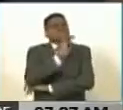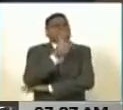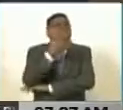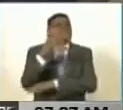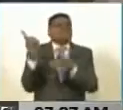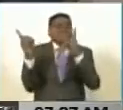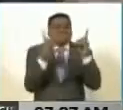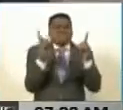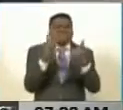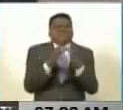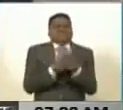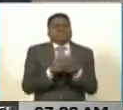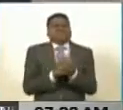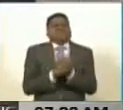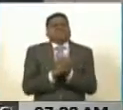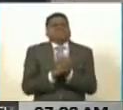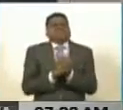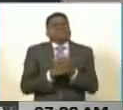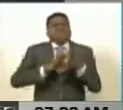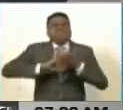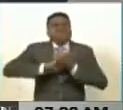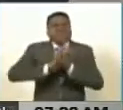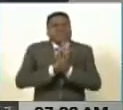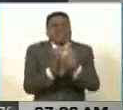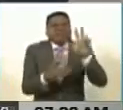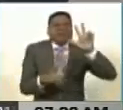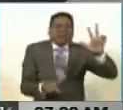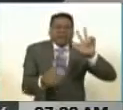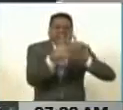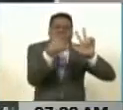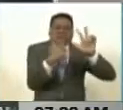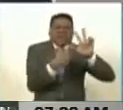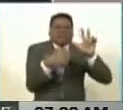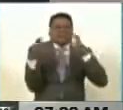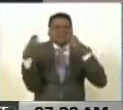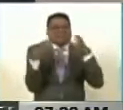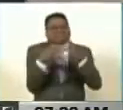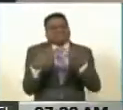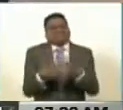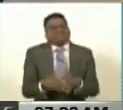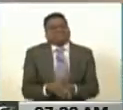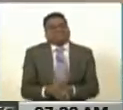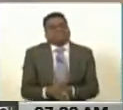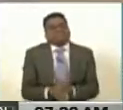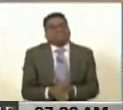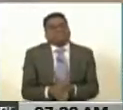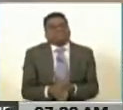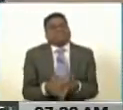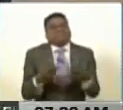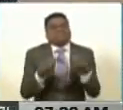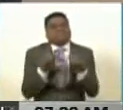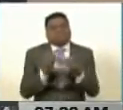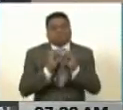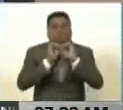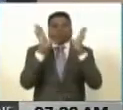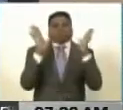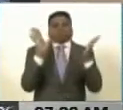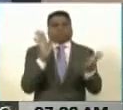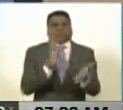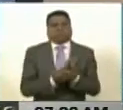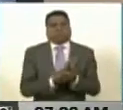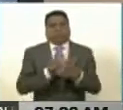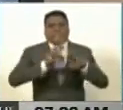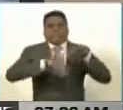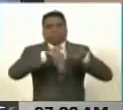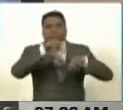diálogo culmina con tres reuniones? Es como implosionar algo que está en